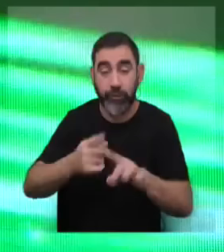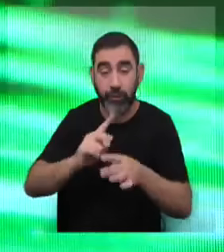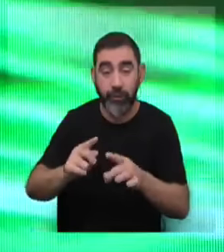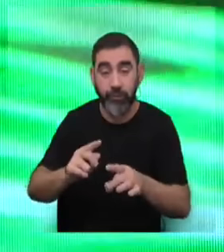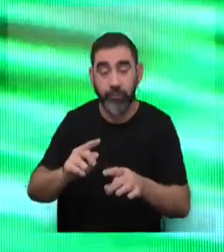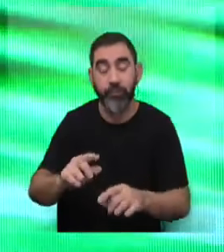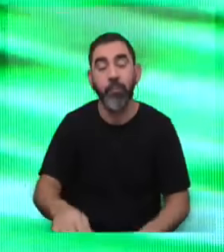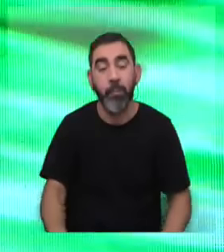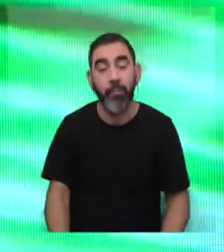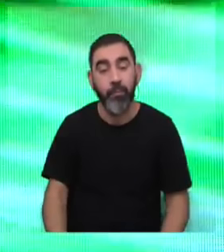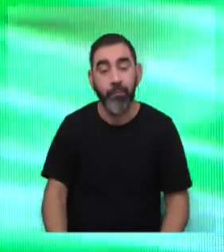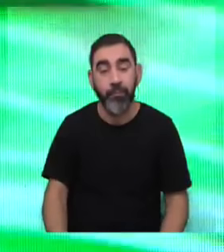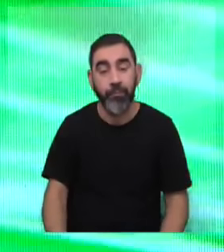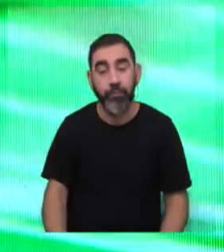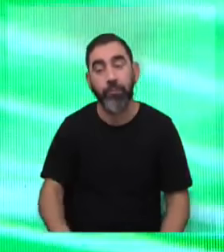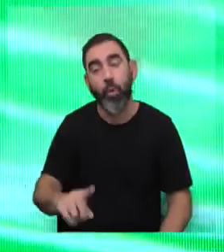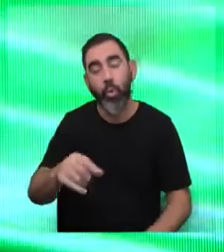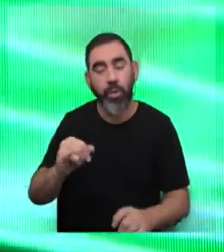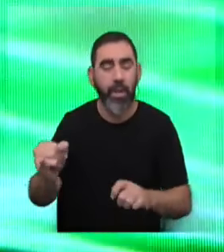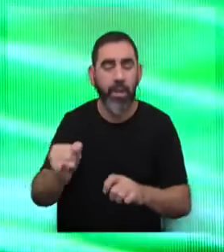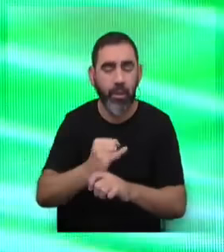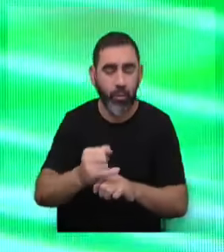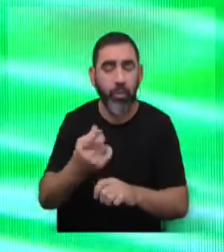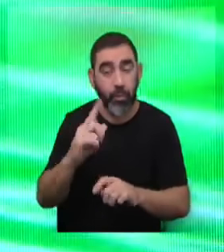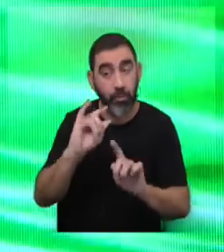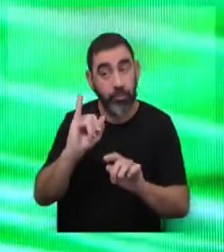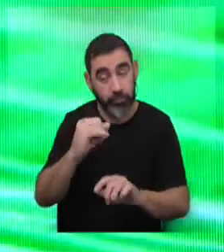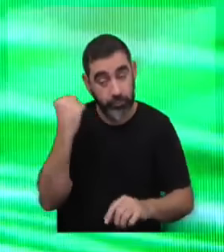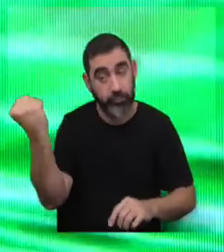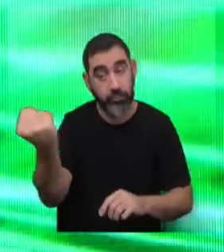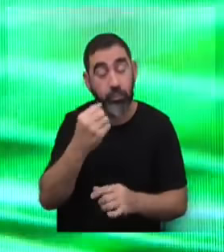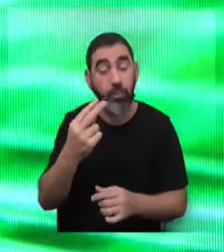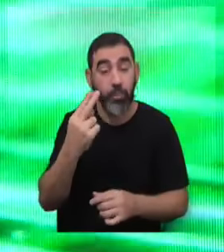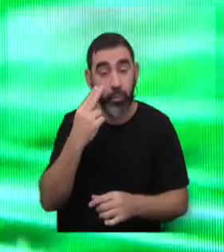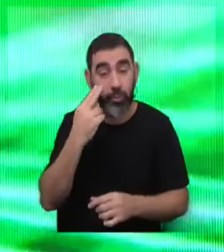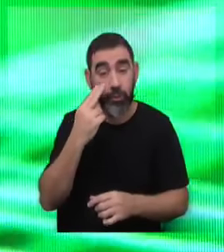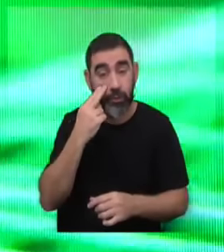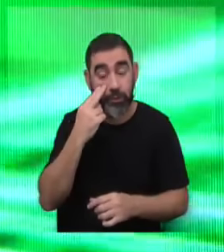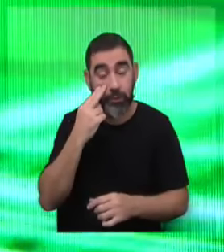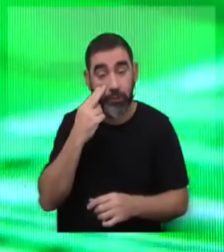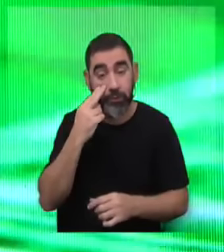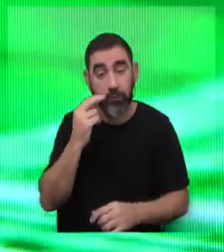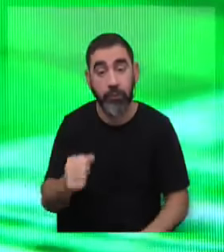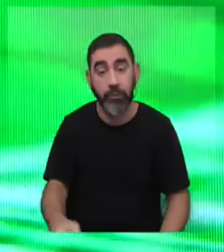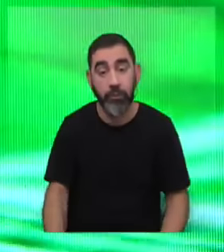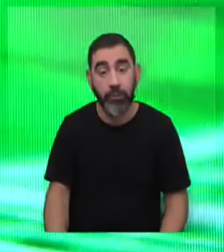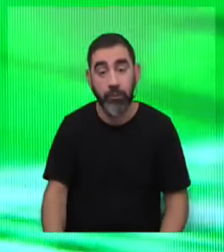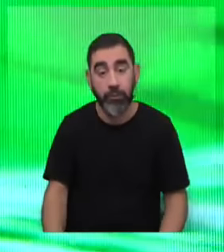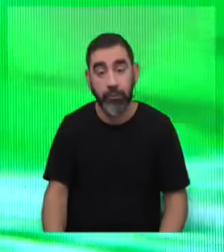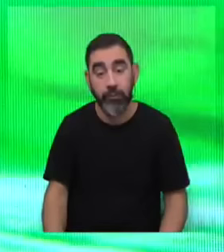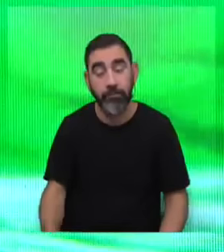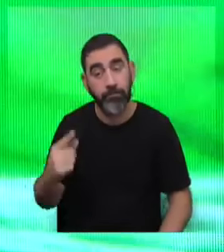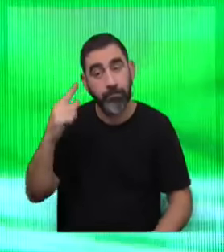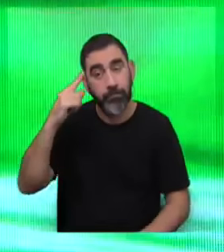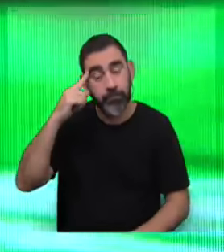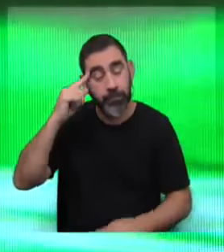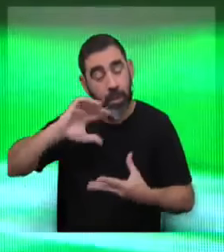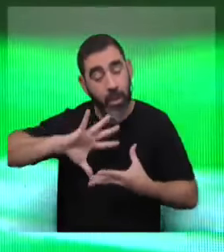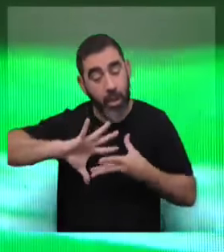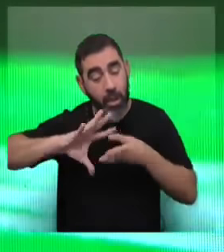otro conjunto de instituciones pero una parte muy importante del problema está en repensar y